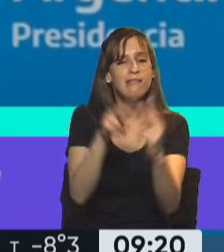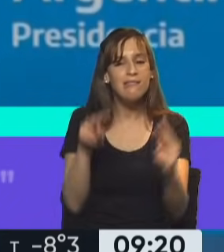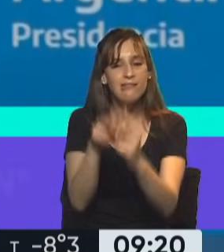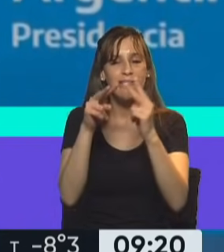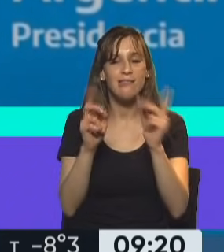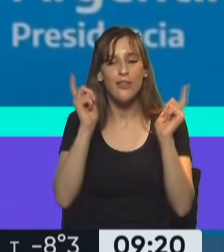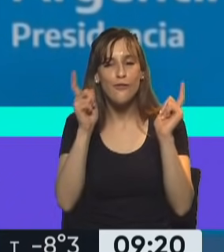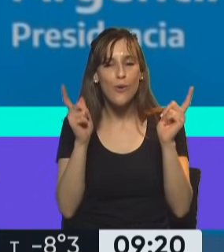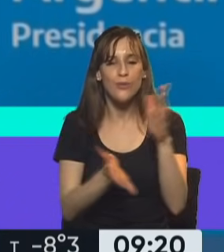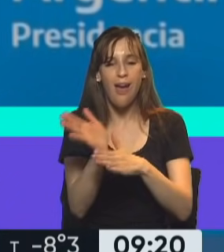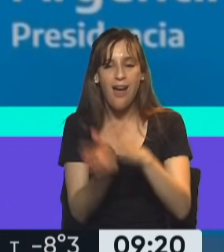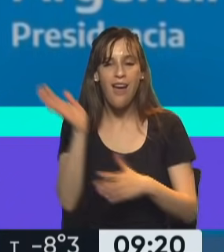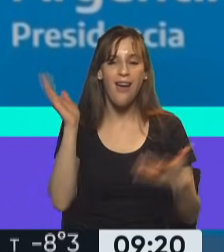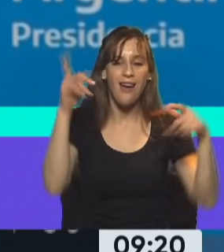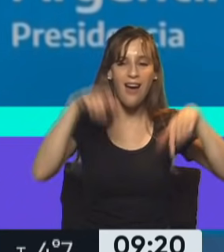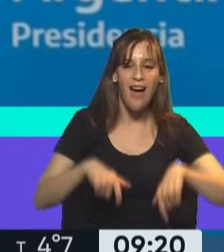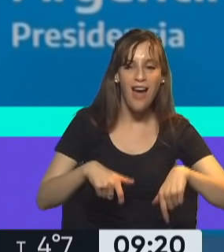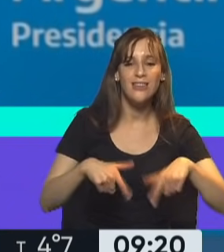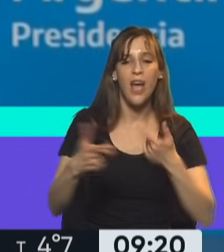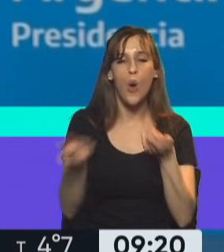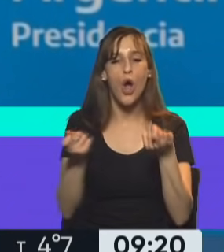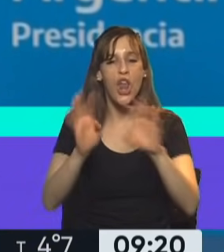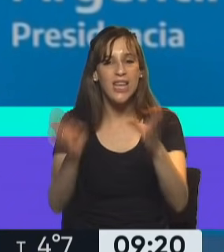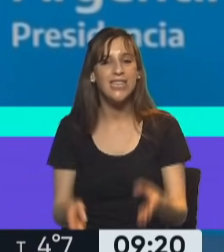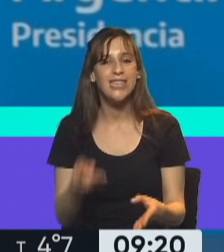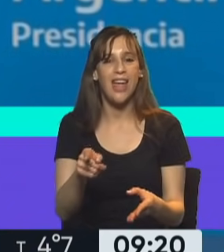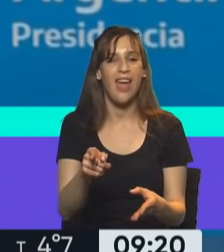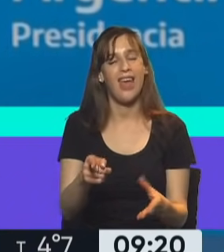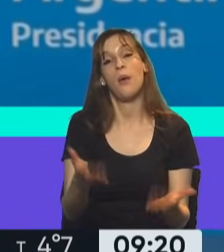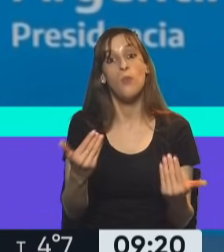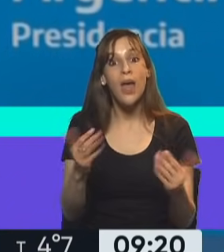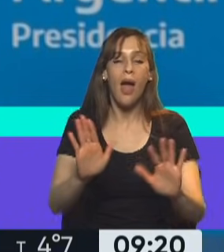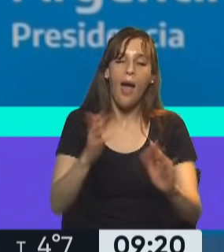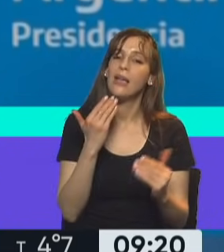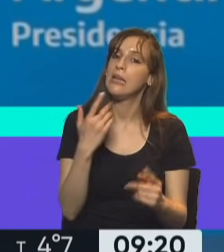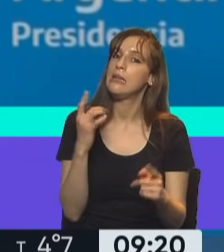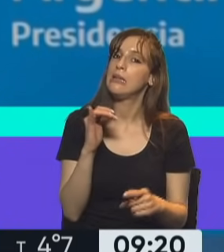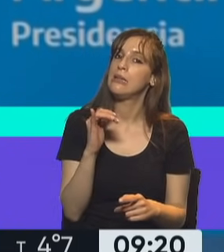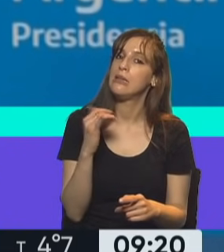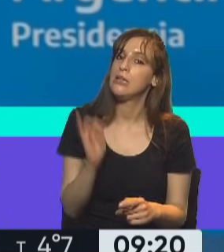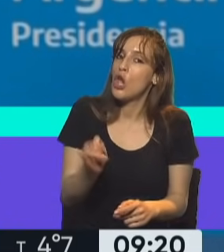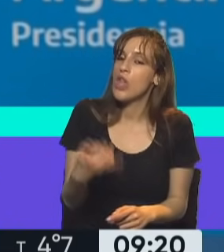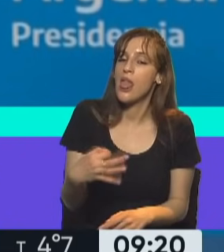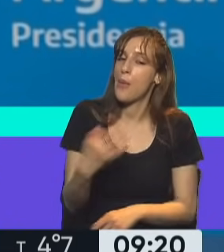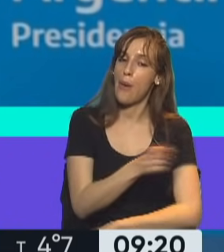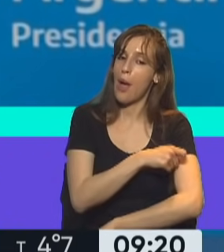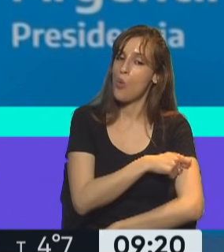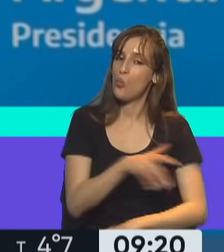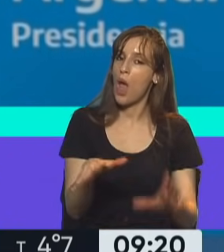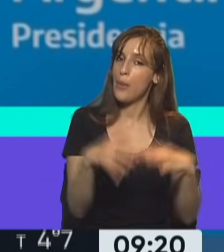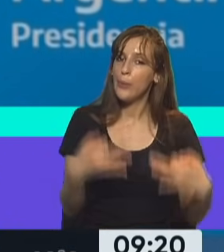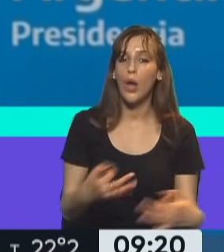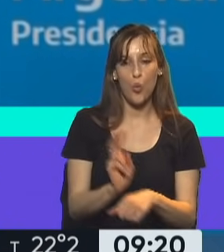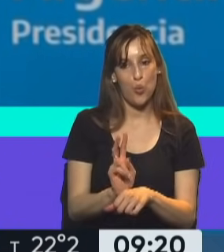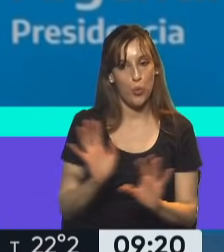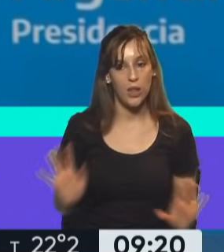los boliches, que pueden ir a la cancha. Esto es posible solamente si nos seguimos cuidando y si nos seguimos vacunando. Así que creo que es una buena noticia y